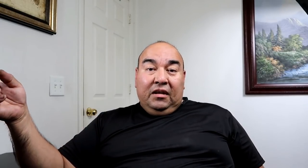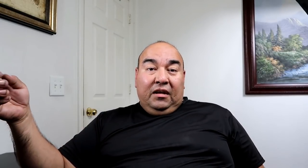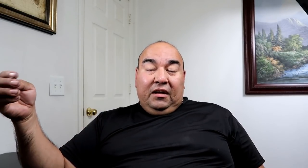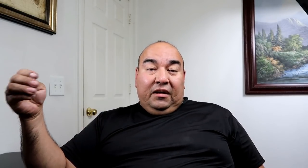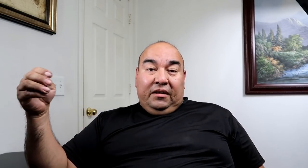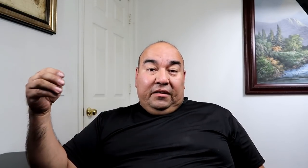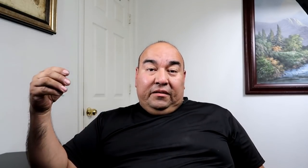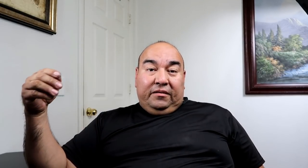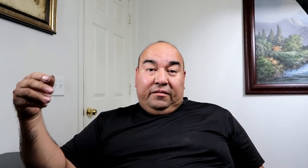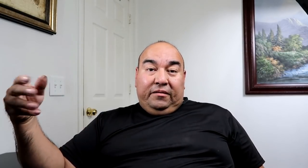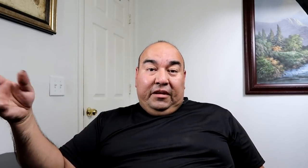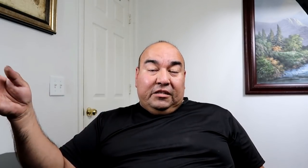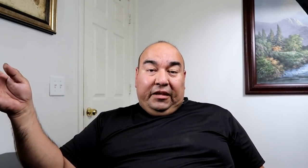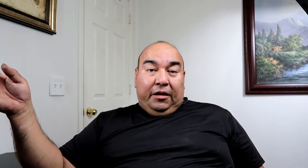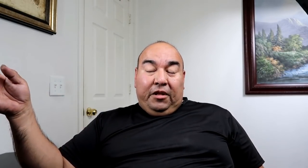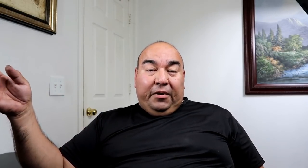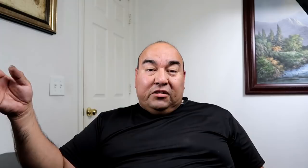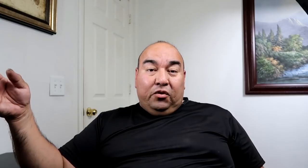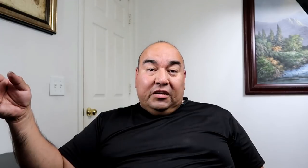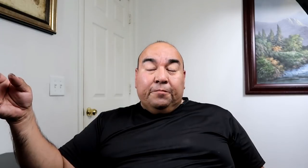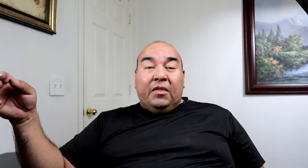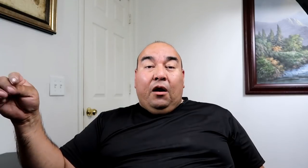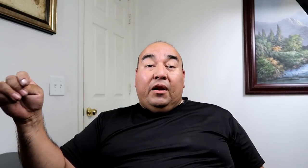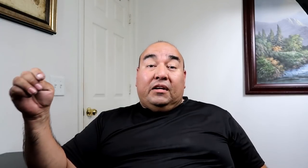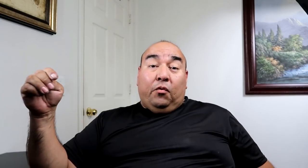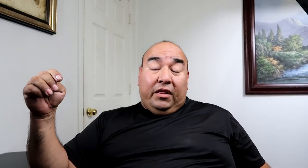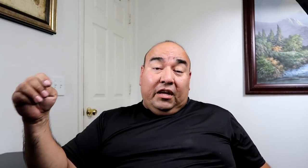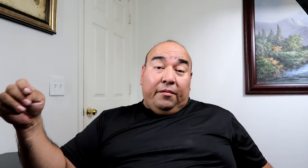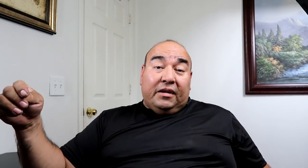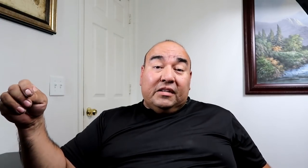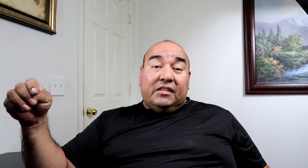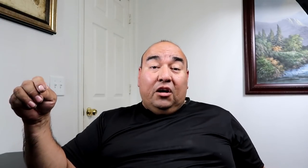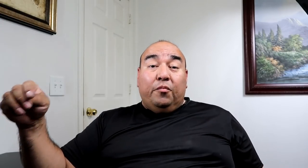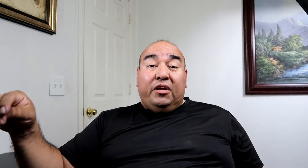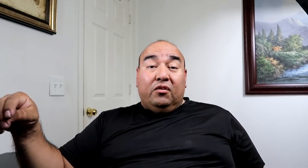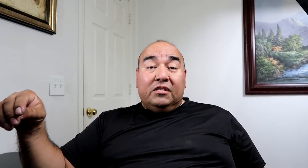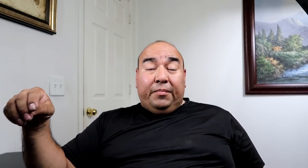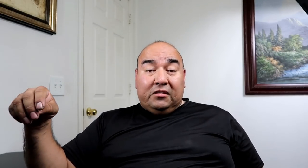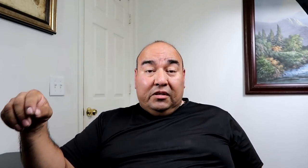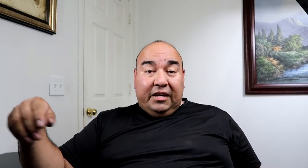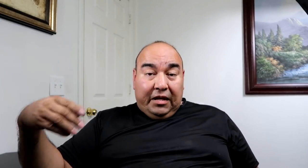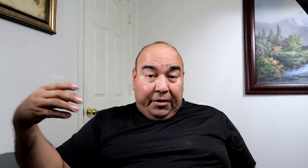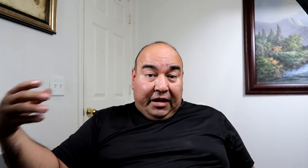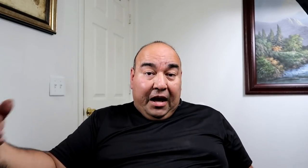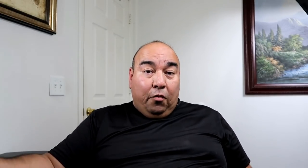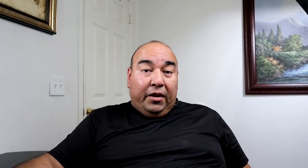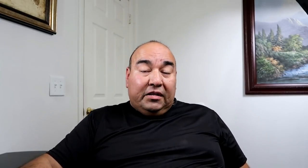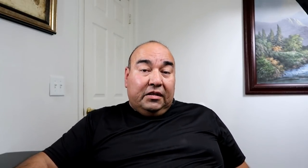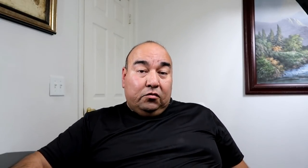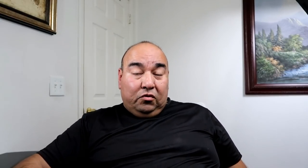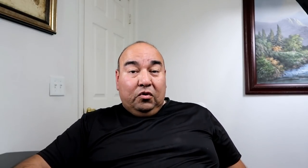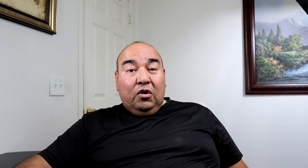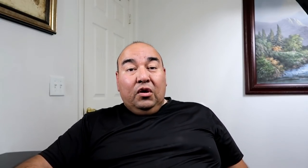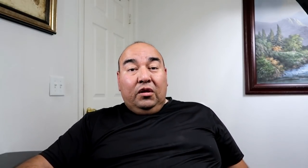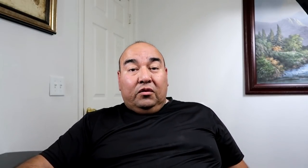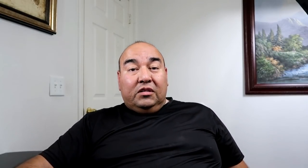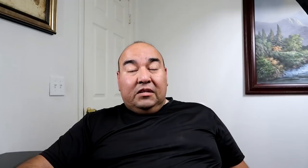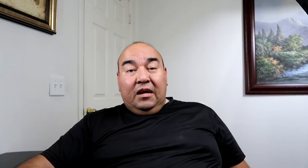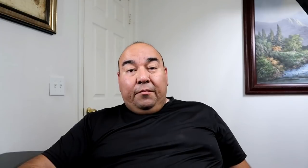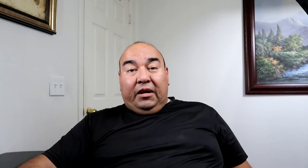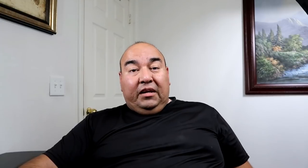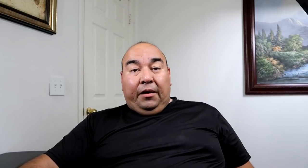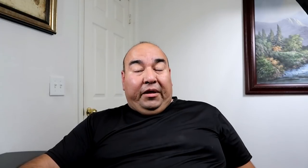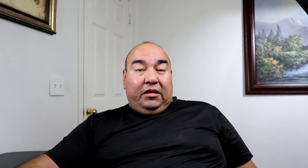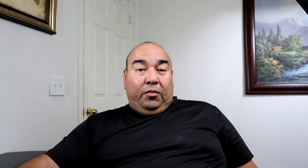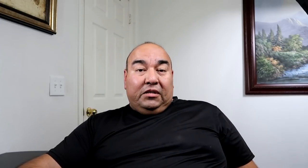unas 10, 20 mil personas. Ahora, recuerden que hay más de 5 millones de personas que han aplicado para ese asunto.